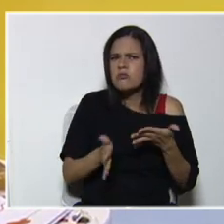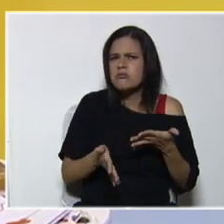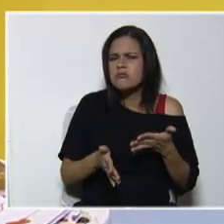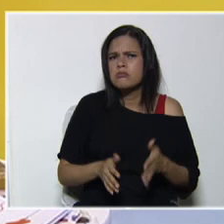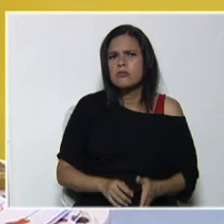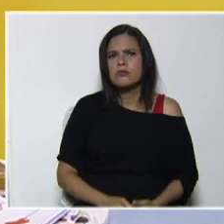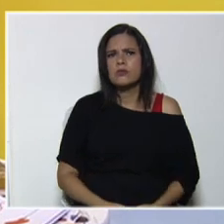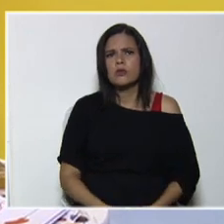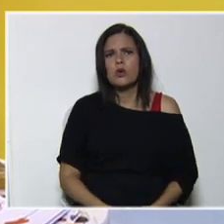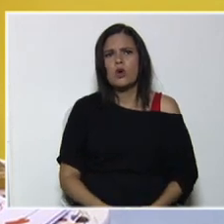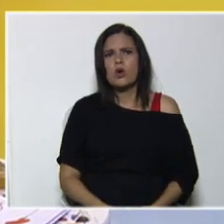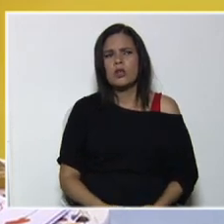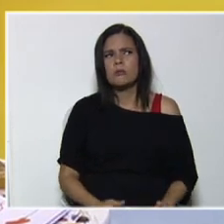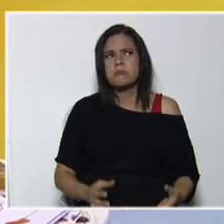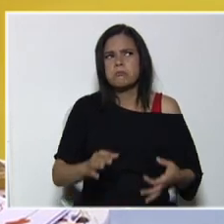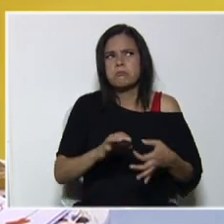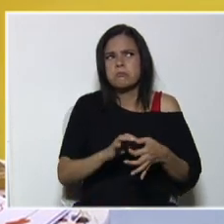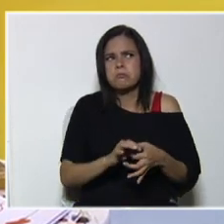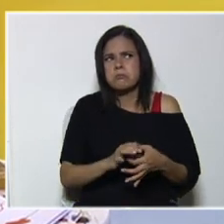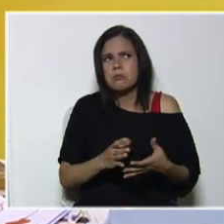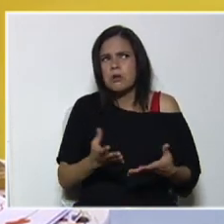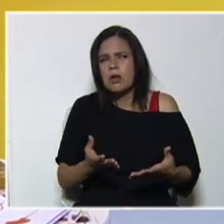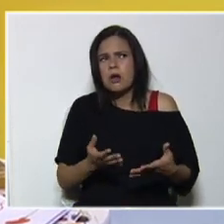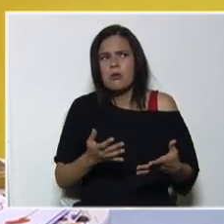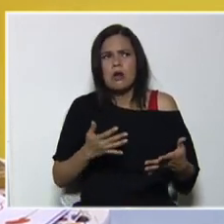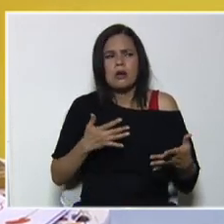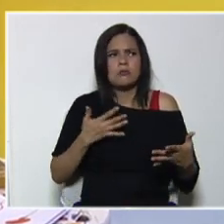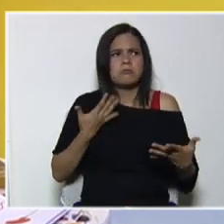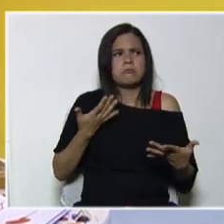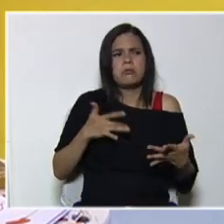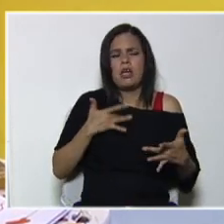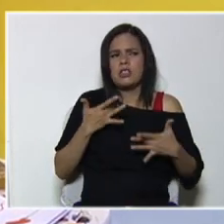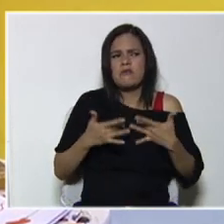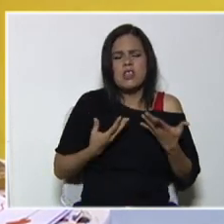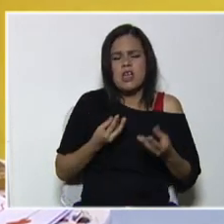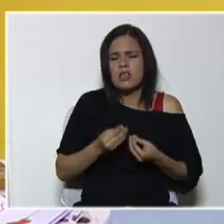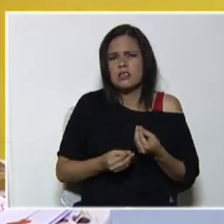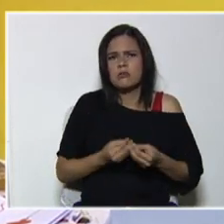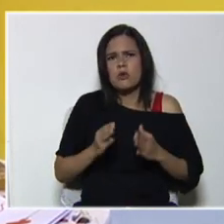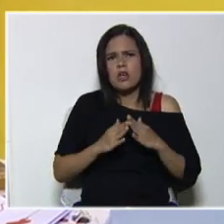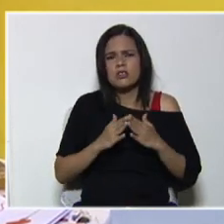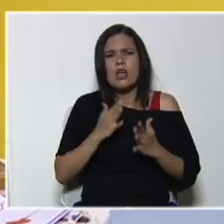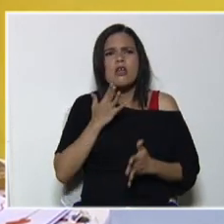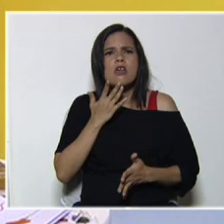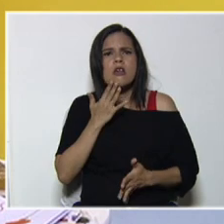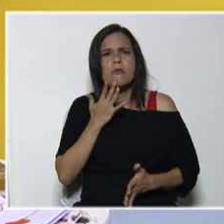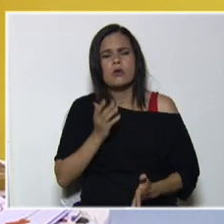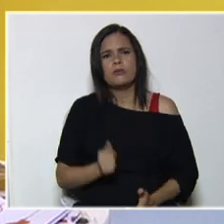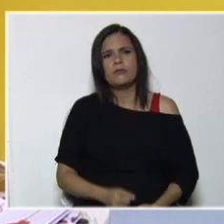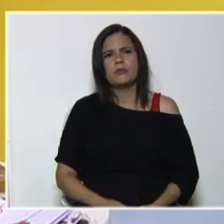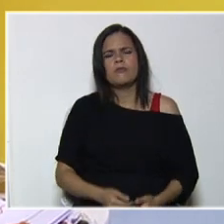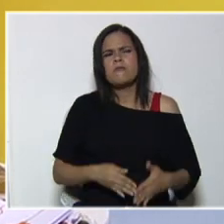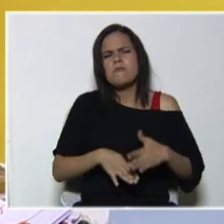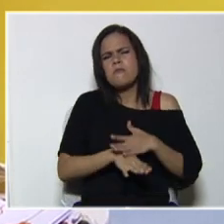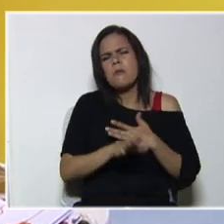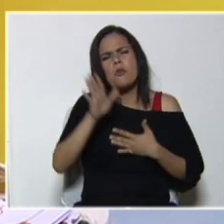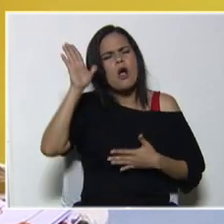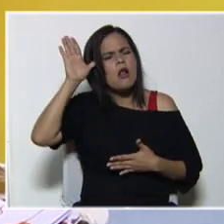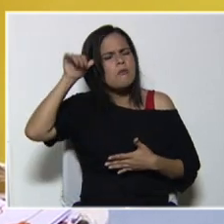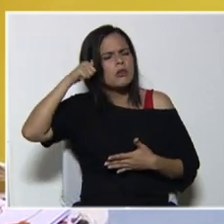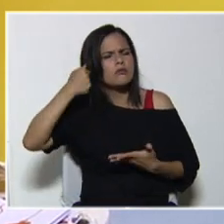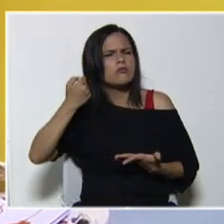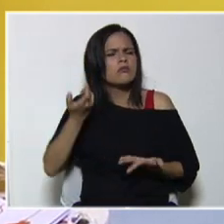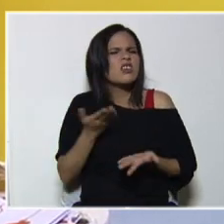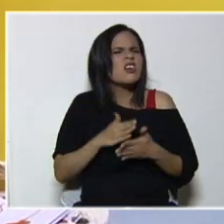a un hecho, acontecimiento que tenemos en casa. Por ejemplo, vamos al baño. ¿Qué utilizamos?